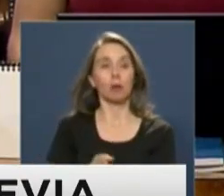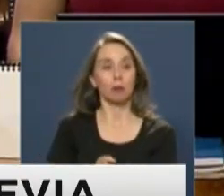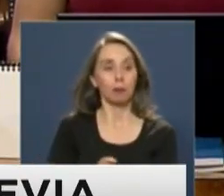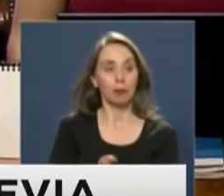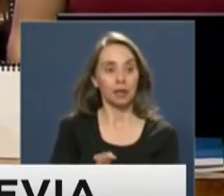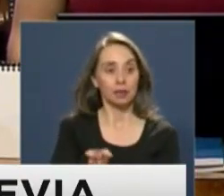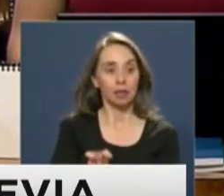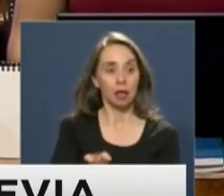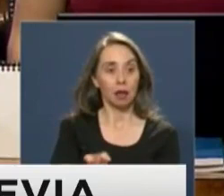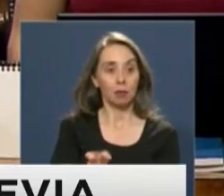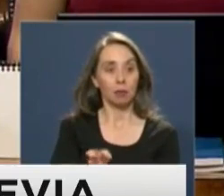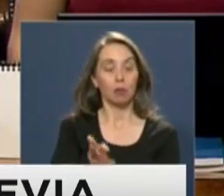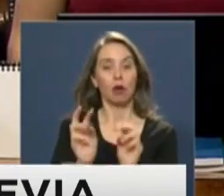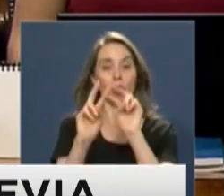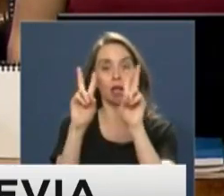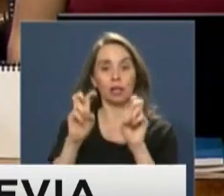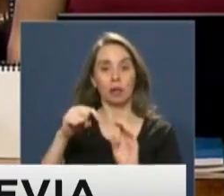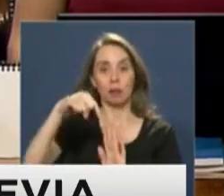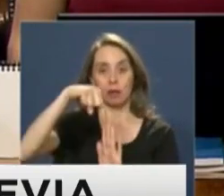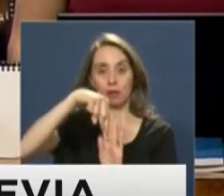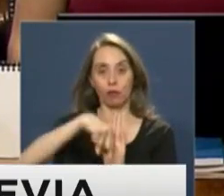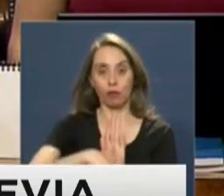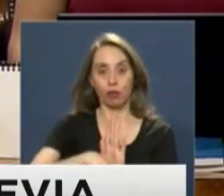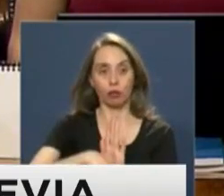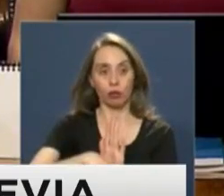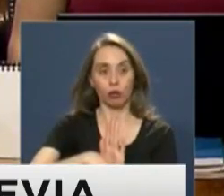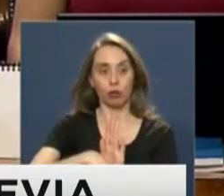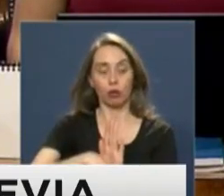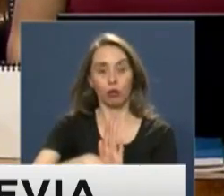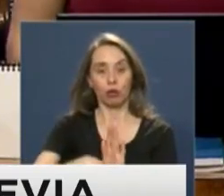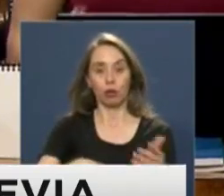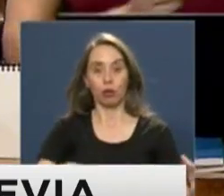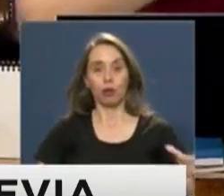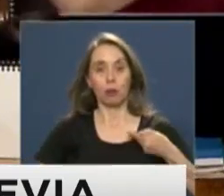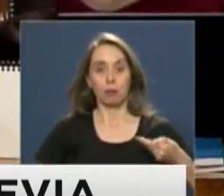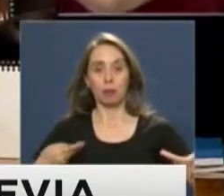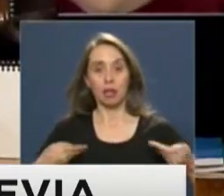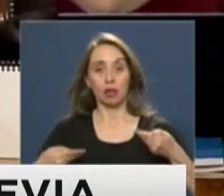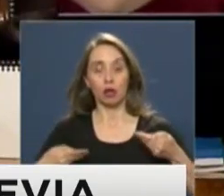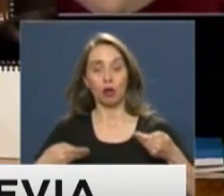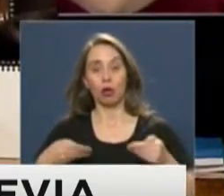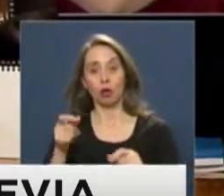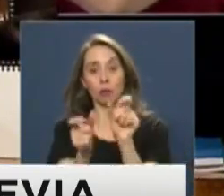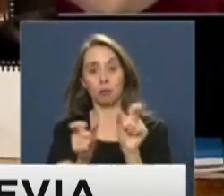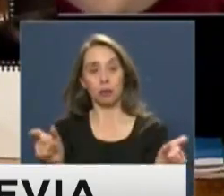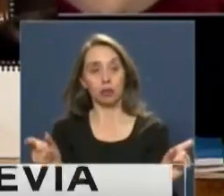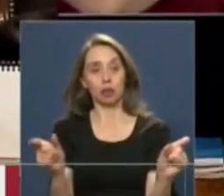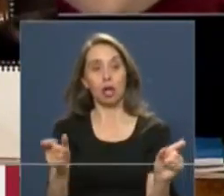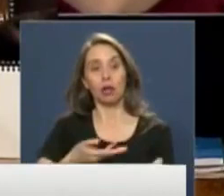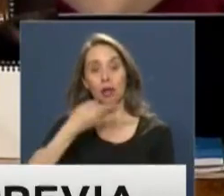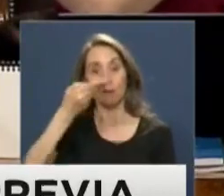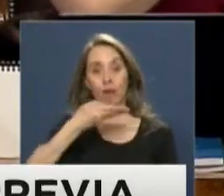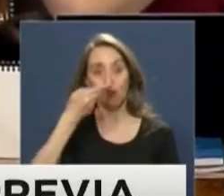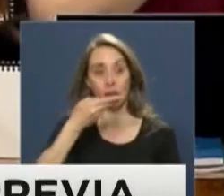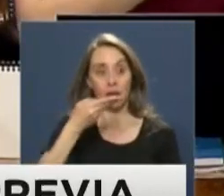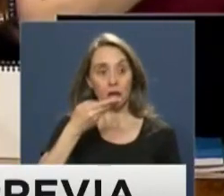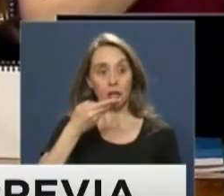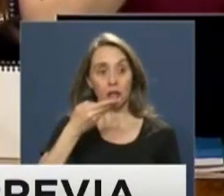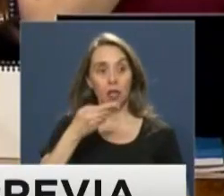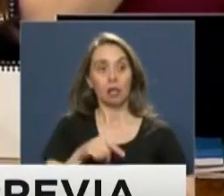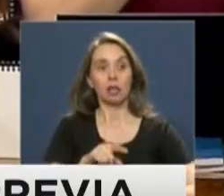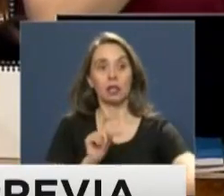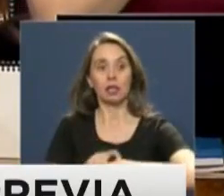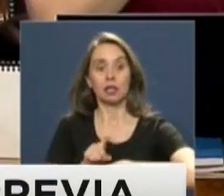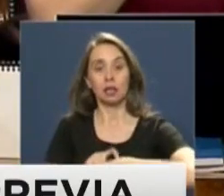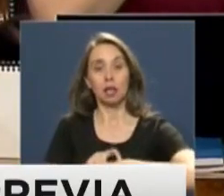si esto no prosperaba, como acaba de ocurrir, es decir, se rechaza la cuestión previa de la defensa, se va al fondo de la acusación constitucional. Continúa